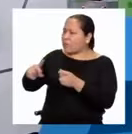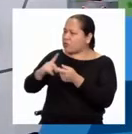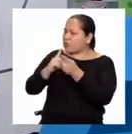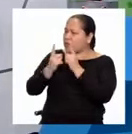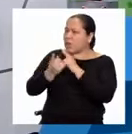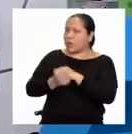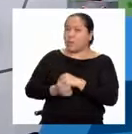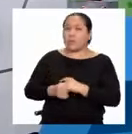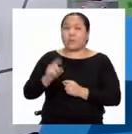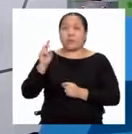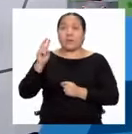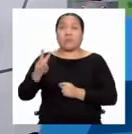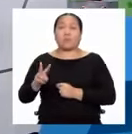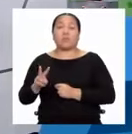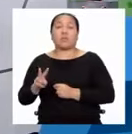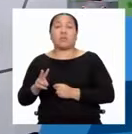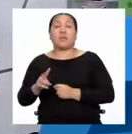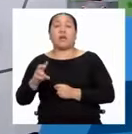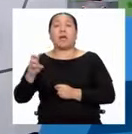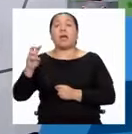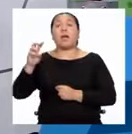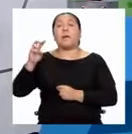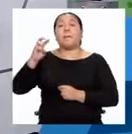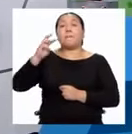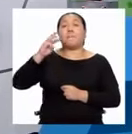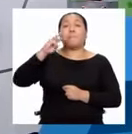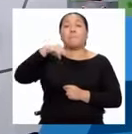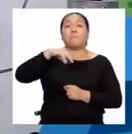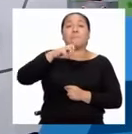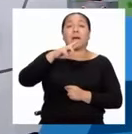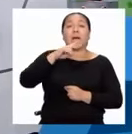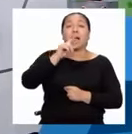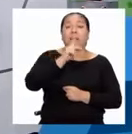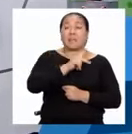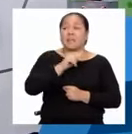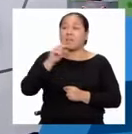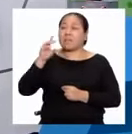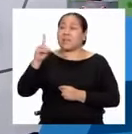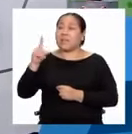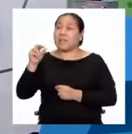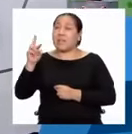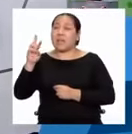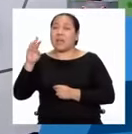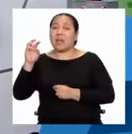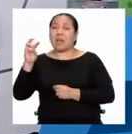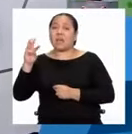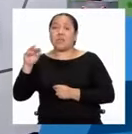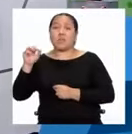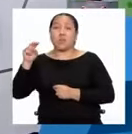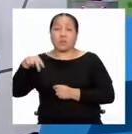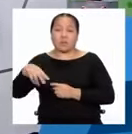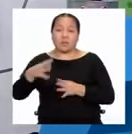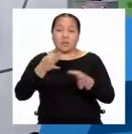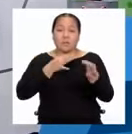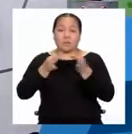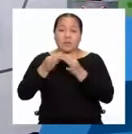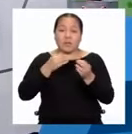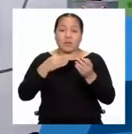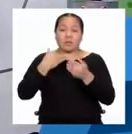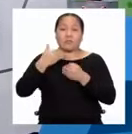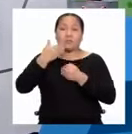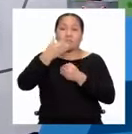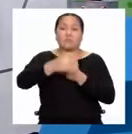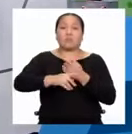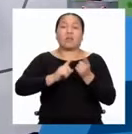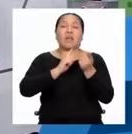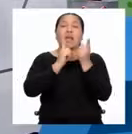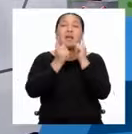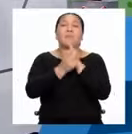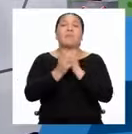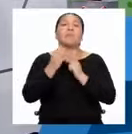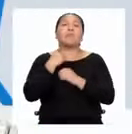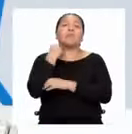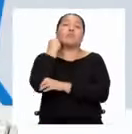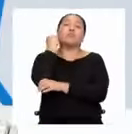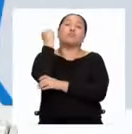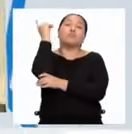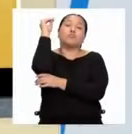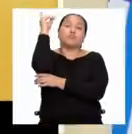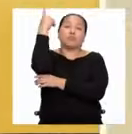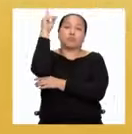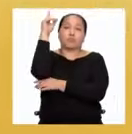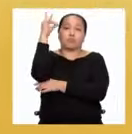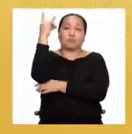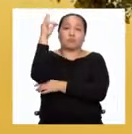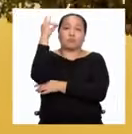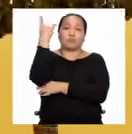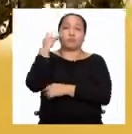utilizar a Lamarck y Darwin, que obviamente explicaban esto a través del proceso evolutivo de las jirafas. Así que vamos a verlo.